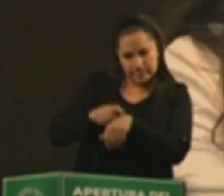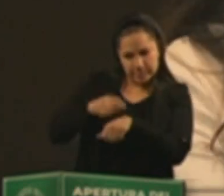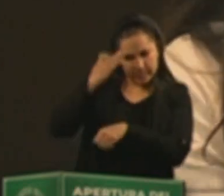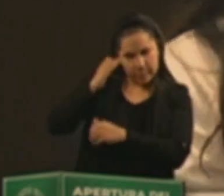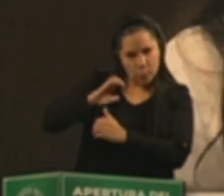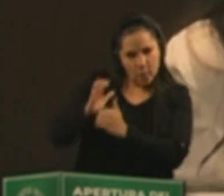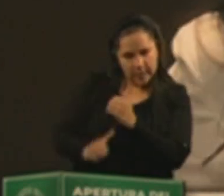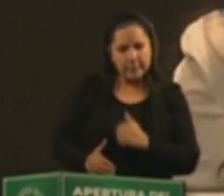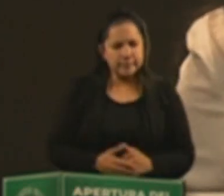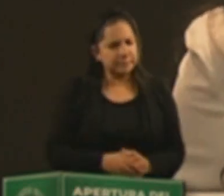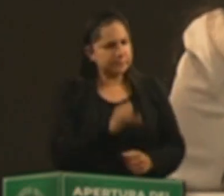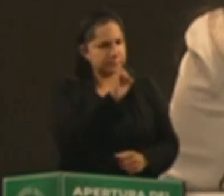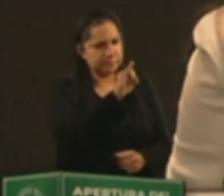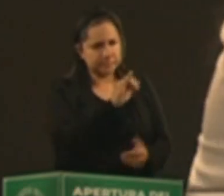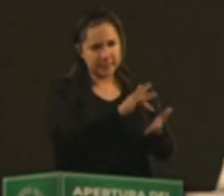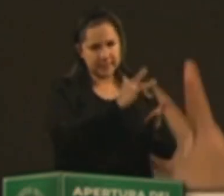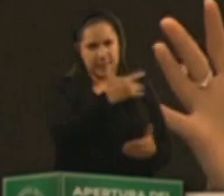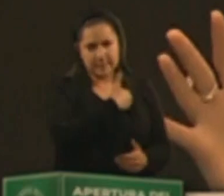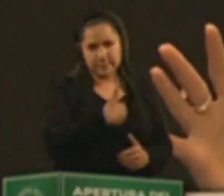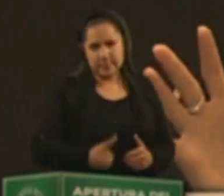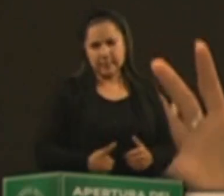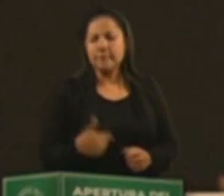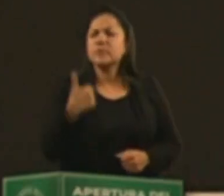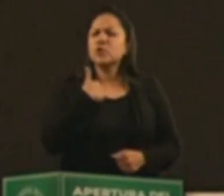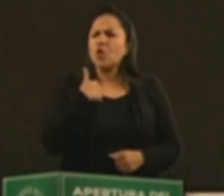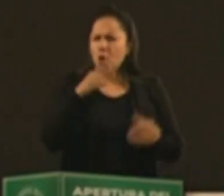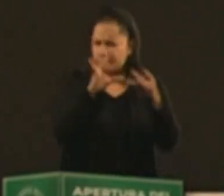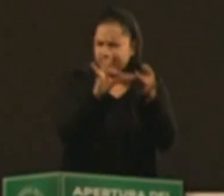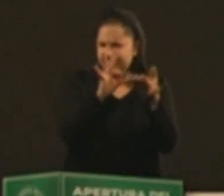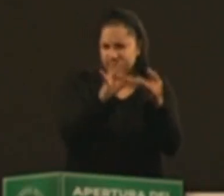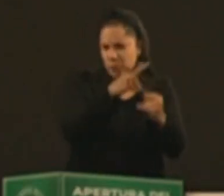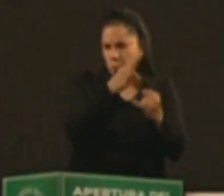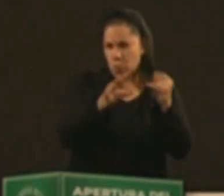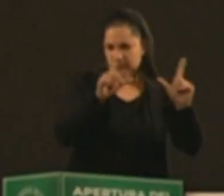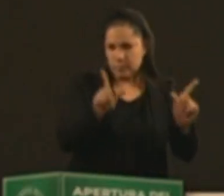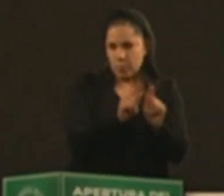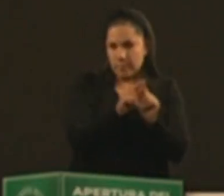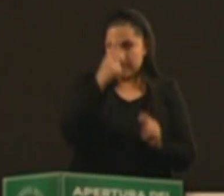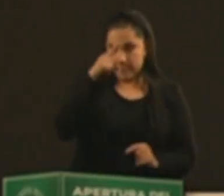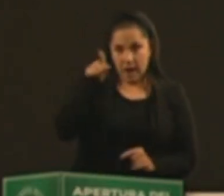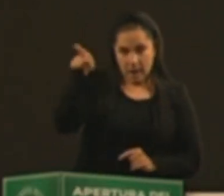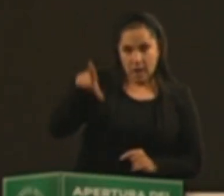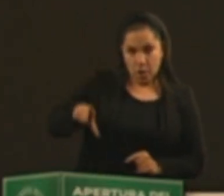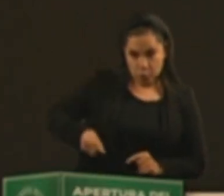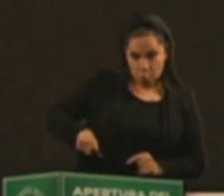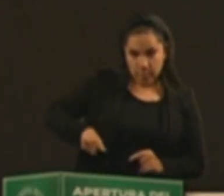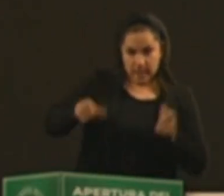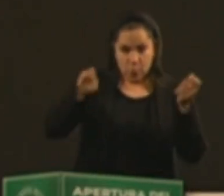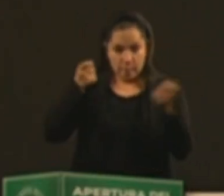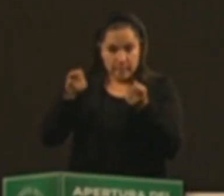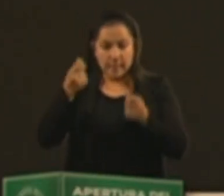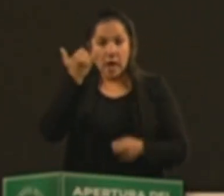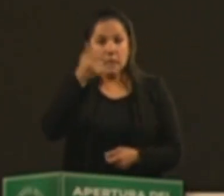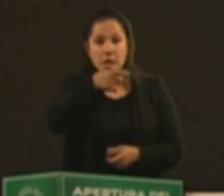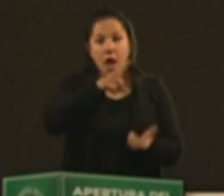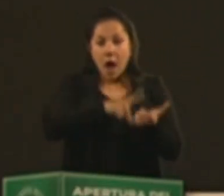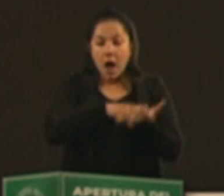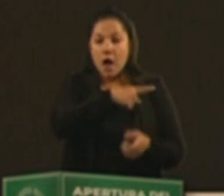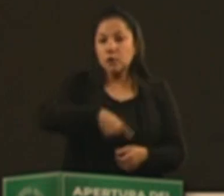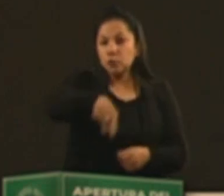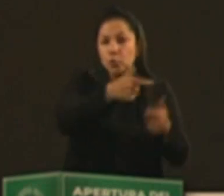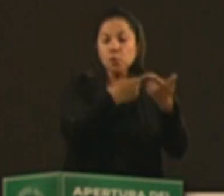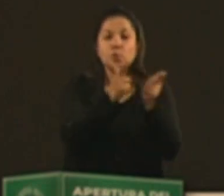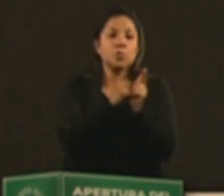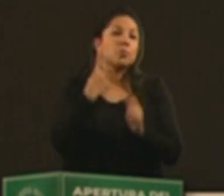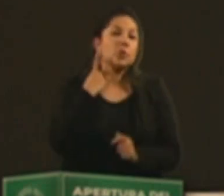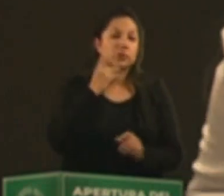concluir diciéndoles al gobierno y a su mayoría que traicionó la esperanza y que traicionó